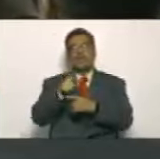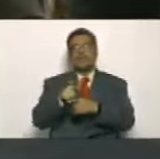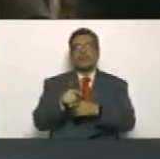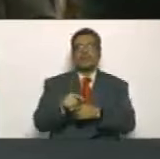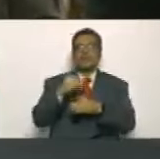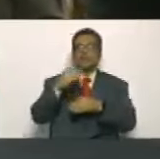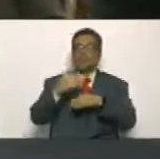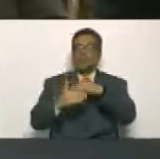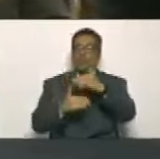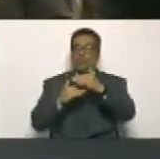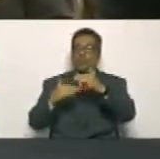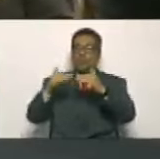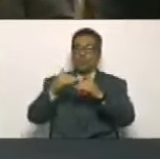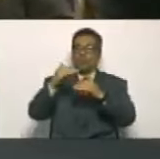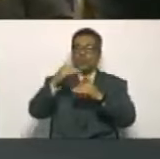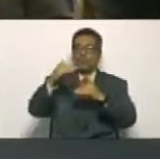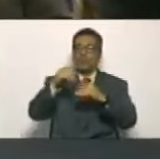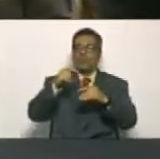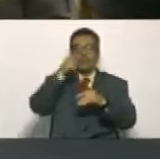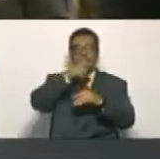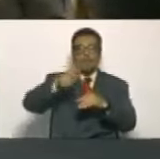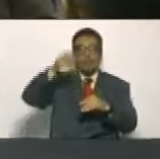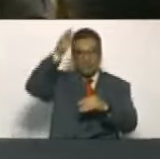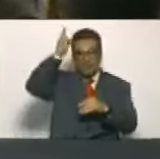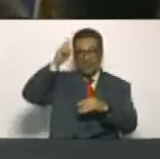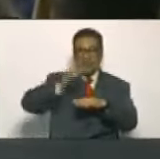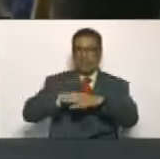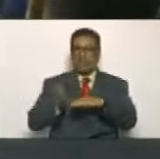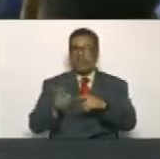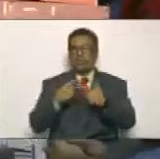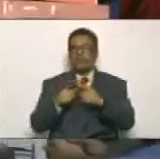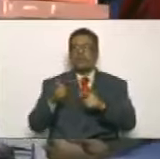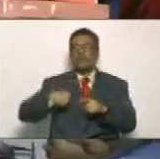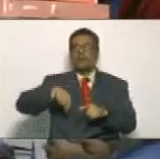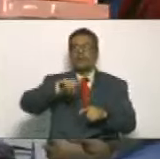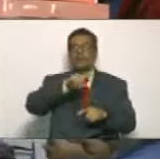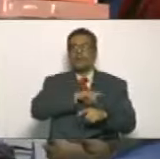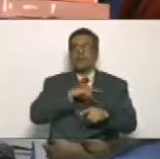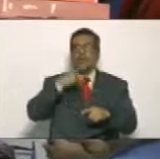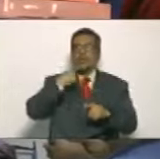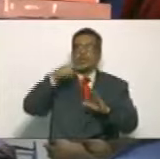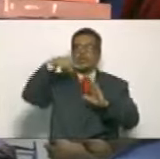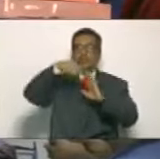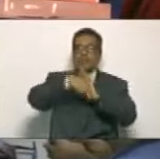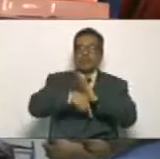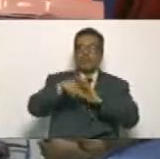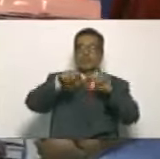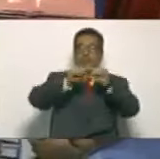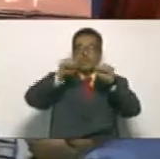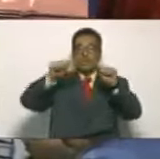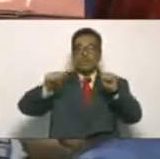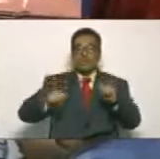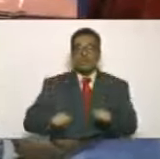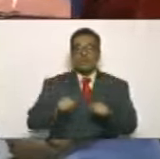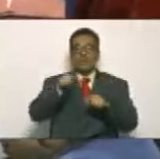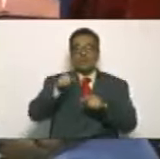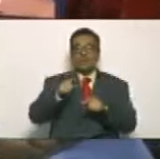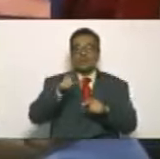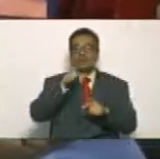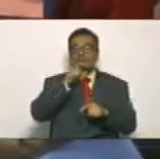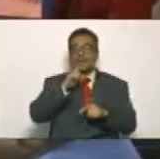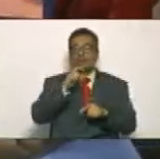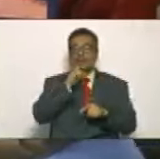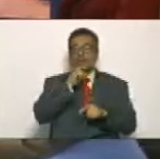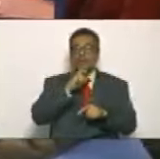vaya superando. Y los propios pueblos indígenas, porque también a nosotros nos han penetrado. Este sistema es mordaz,